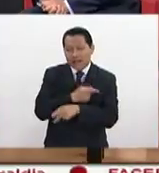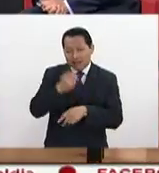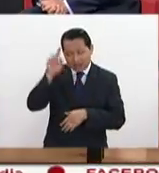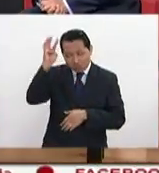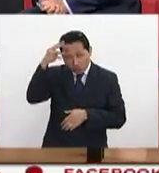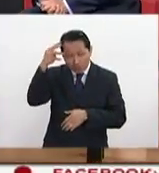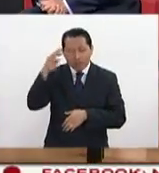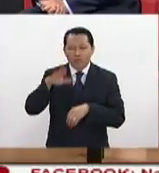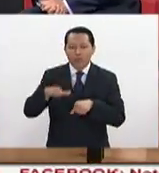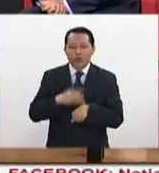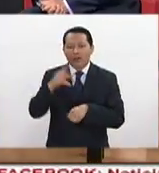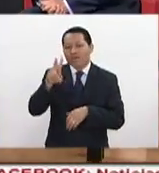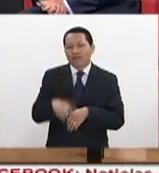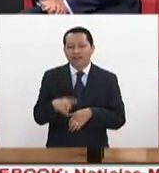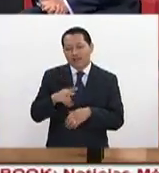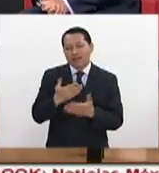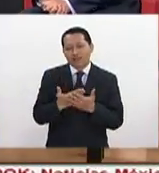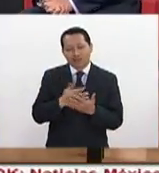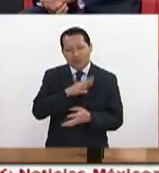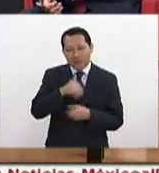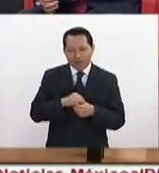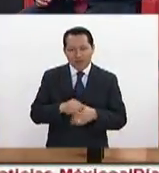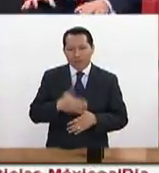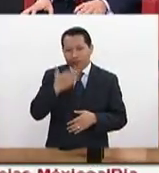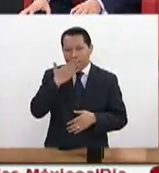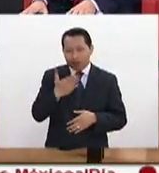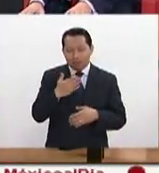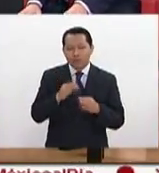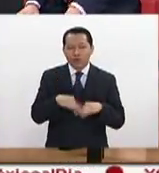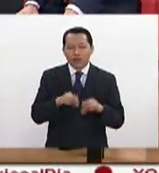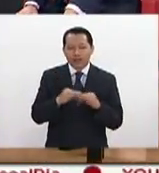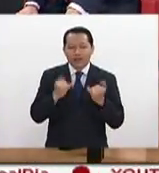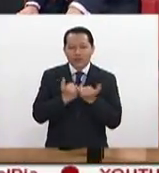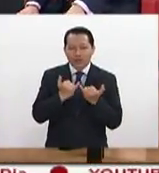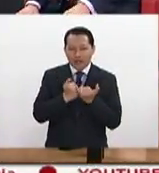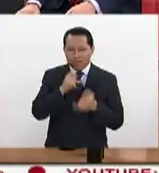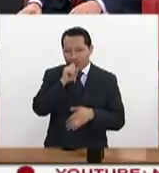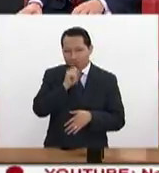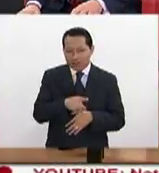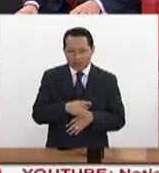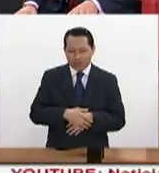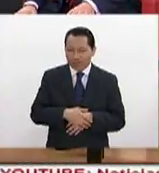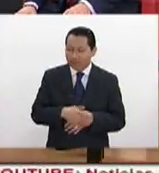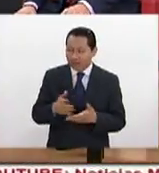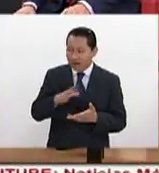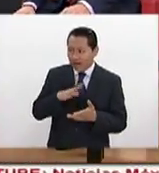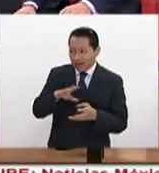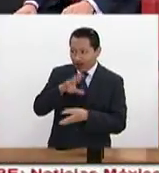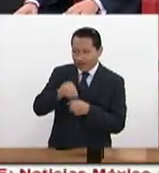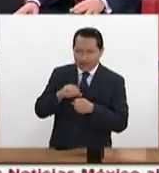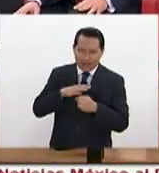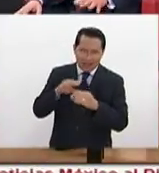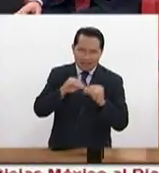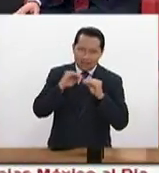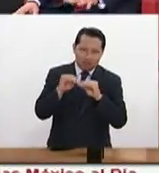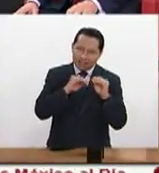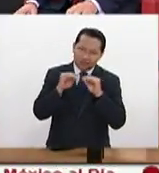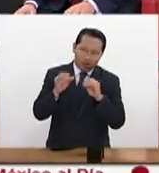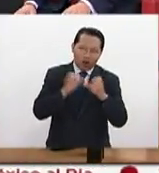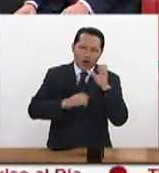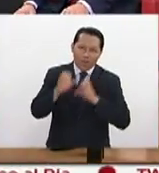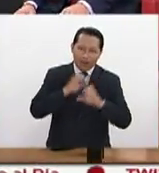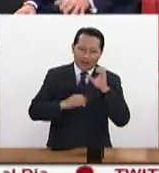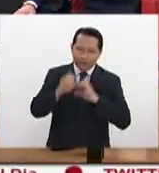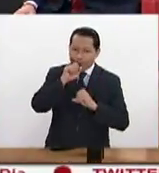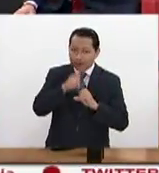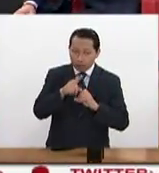porque la verdad hay que esperar todo. Sí, pero bueno, importante. Cualquier ocurrencia en cualquier momento. Estamos en medio de la renegociación del Tratado de Libre Comercio en